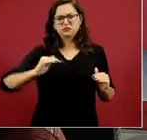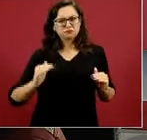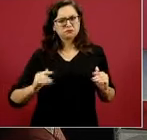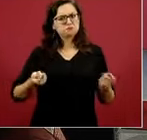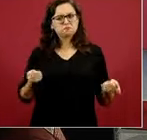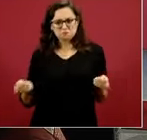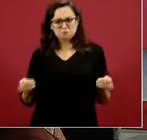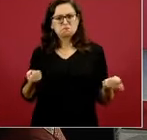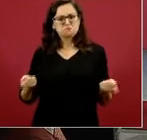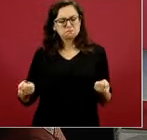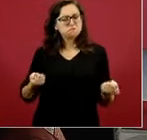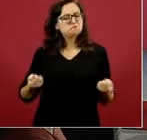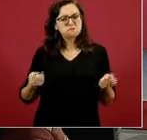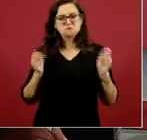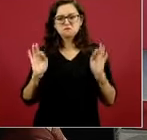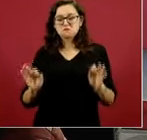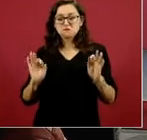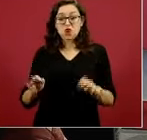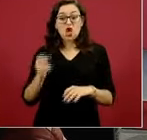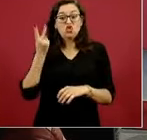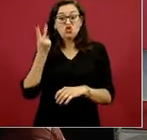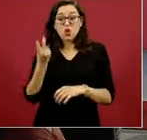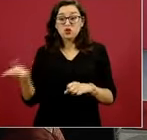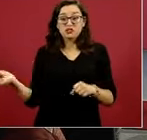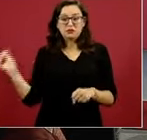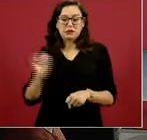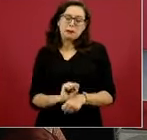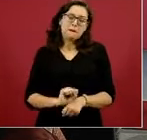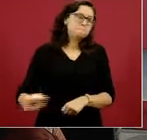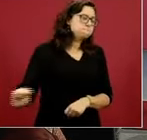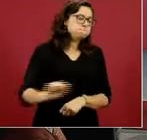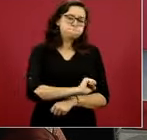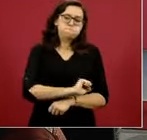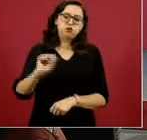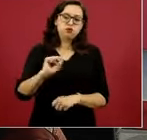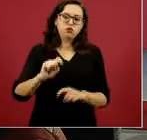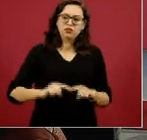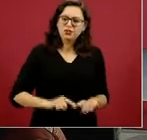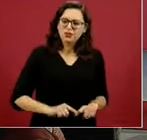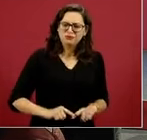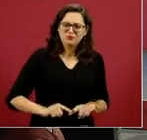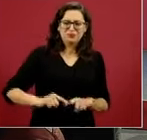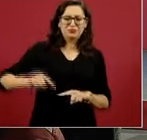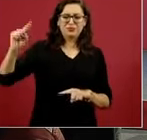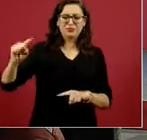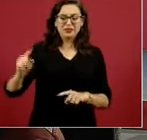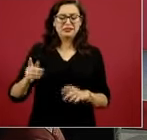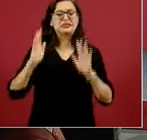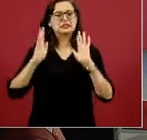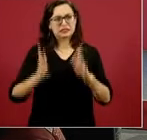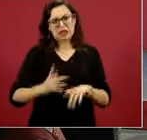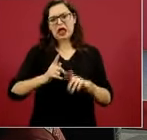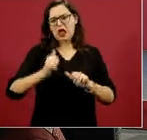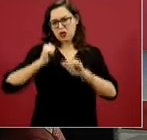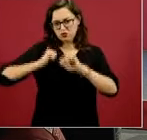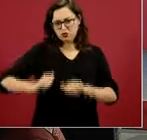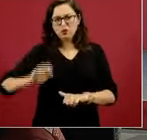últimas 2 semanas, ha tenido un ascenso importante. Eso también lo hemos platicado directamente con las